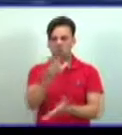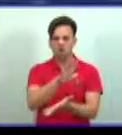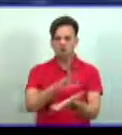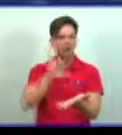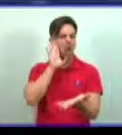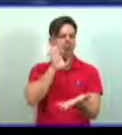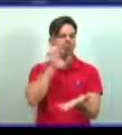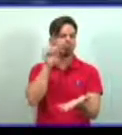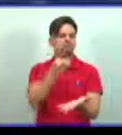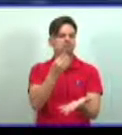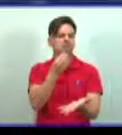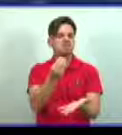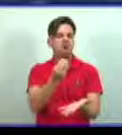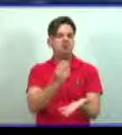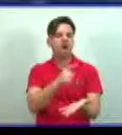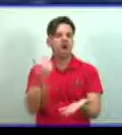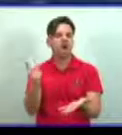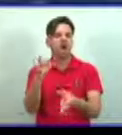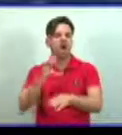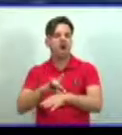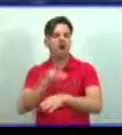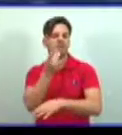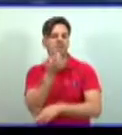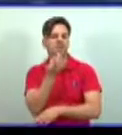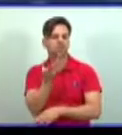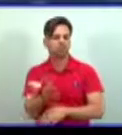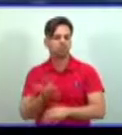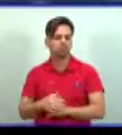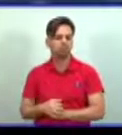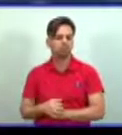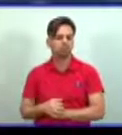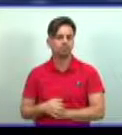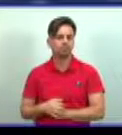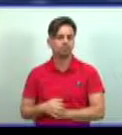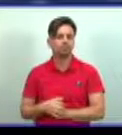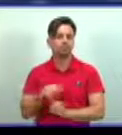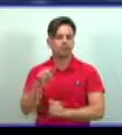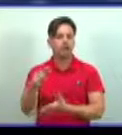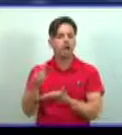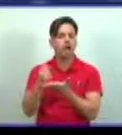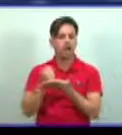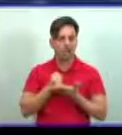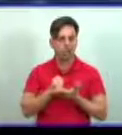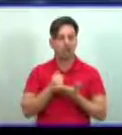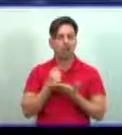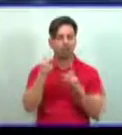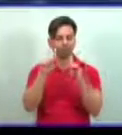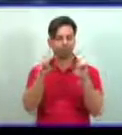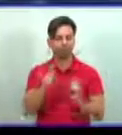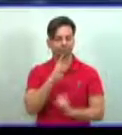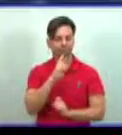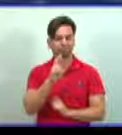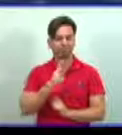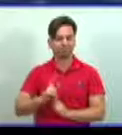conoces que encontramos en la atmósfera, y eso te va a ayudar a resolver estas interrogantes.